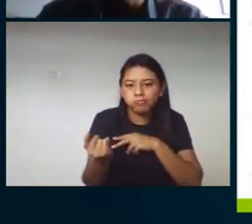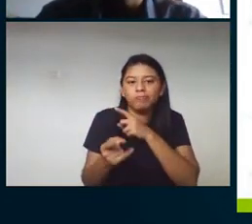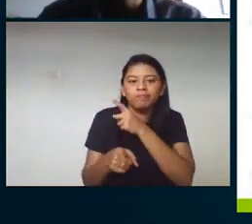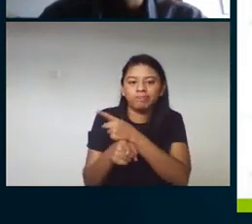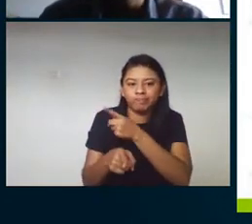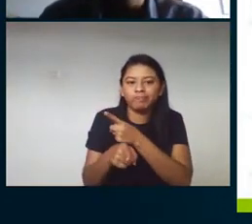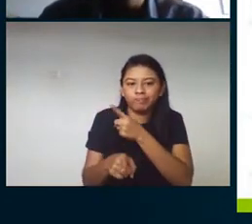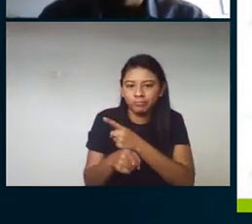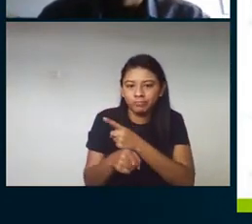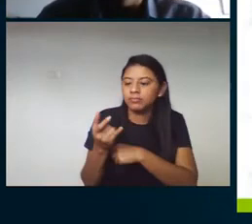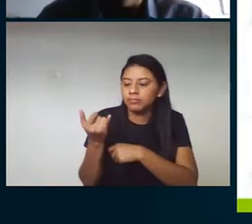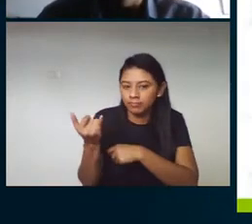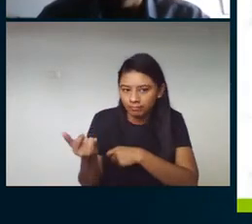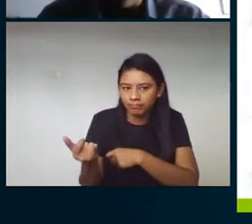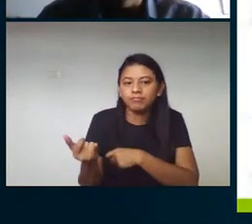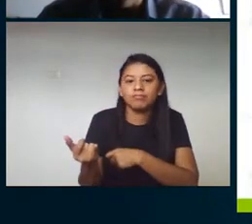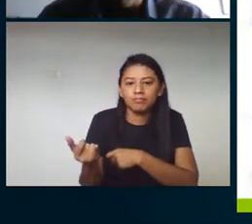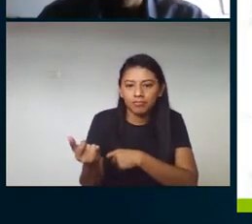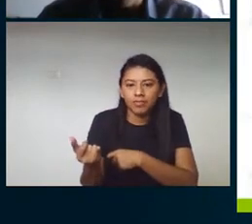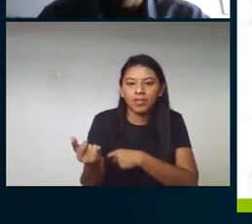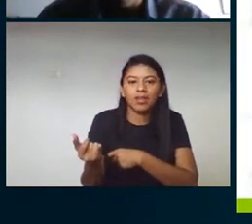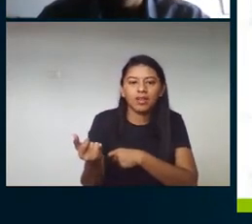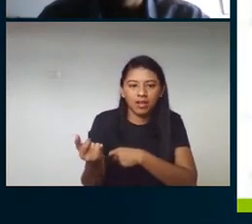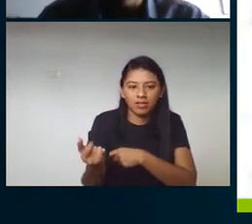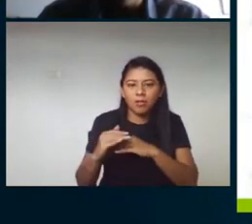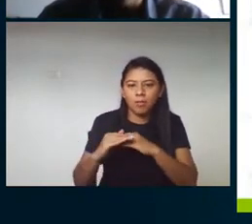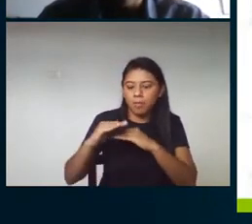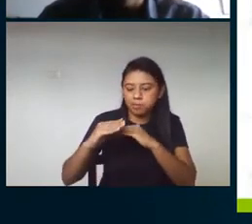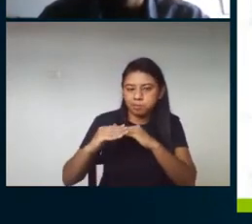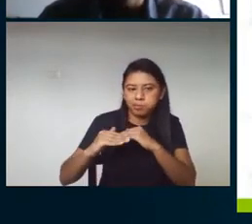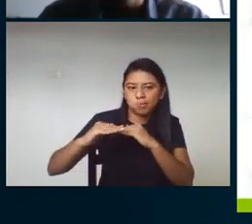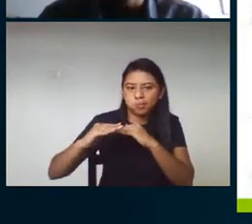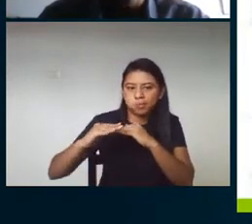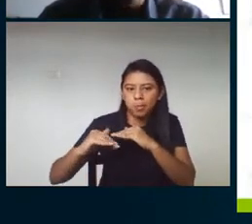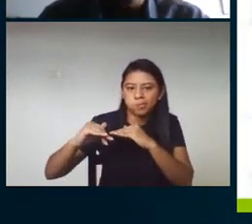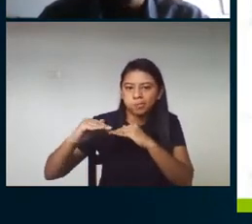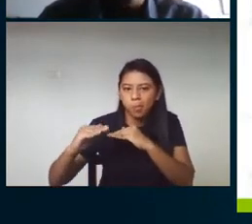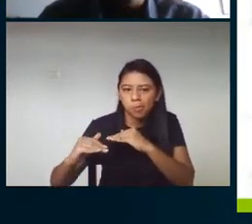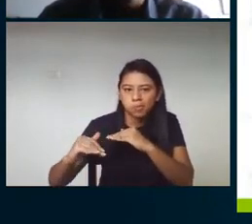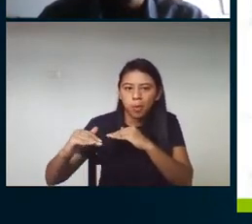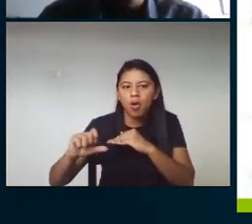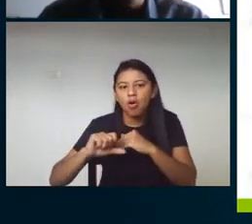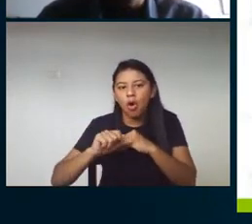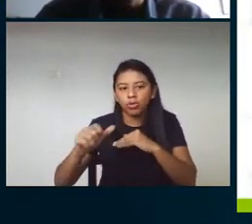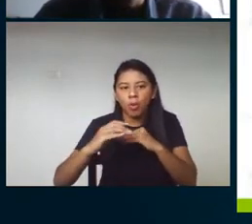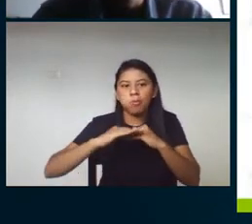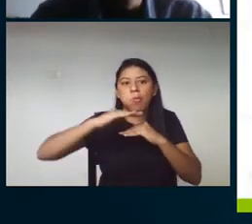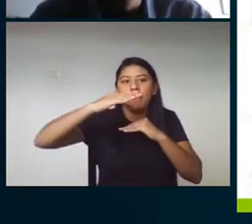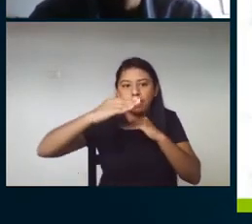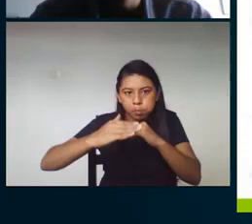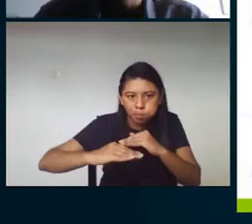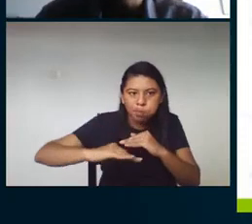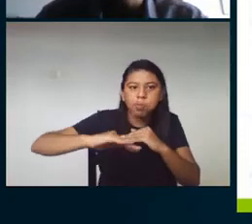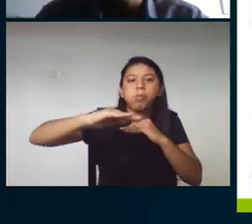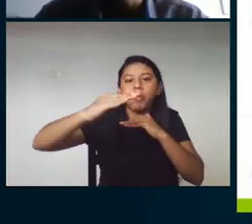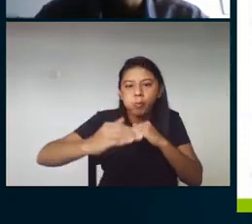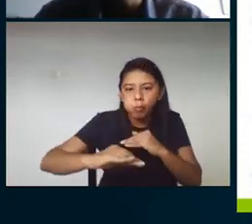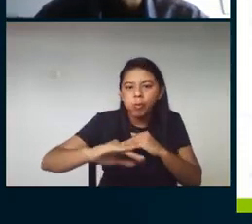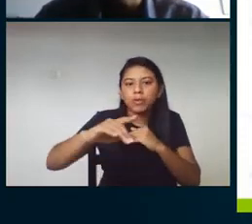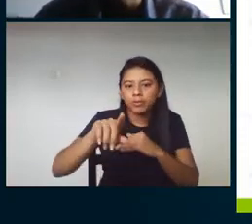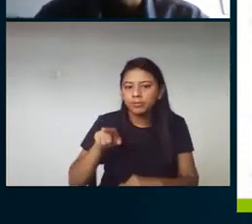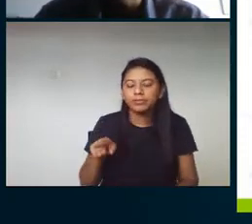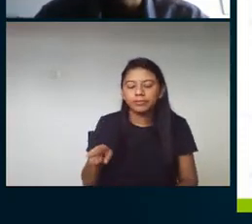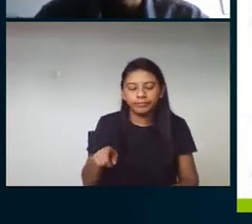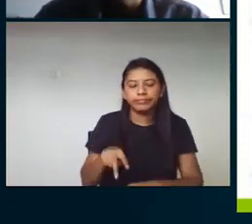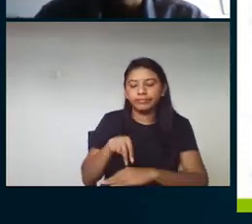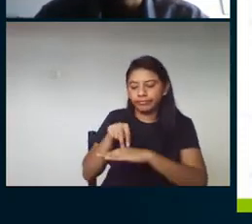longitudinal a ese canal, que se distinguen acá, por ejemplo, en las imágenes en los circulitos punteados rojos. Y es un detalle que también es